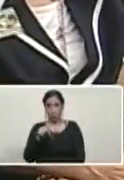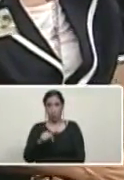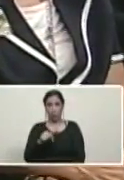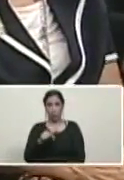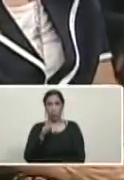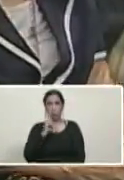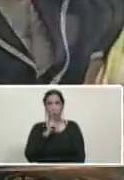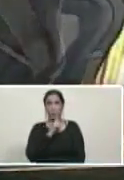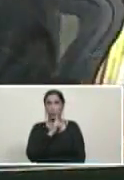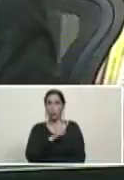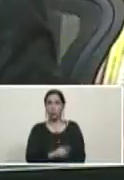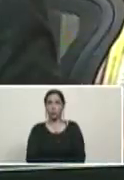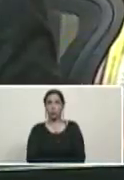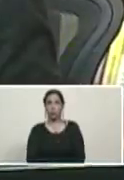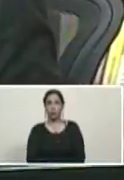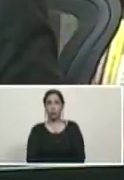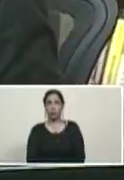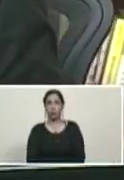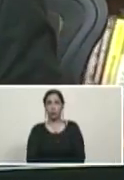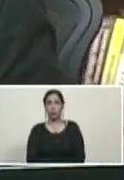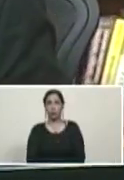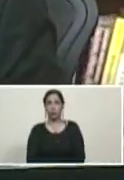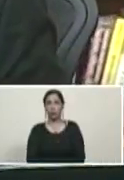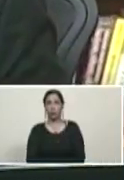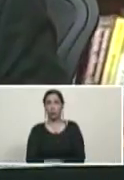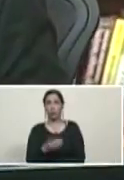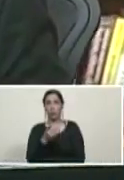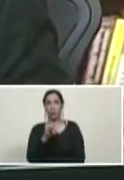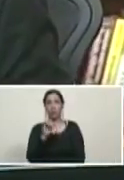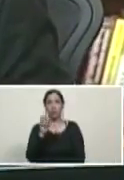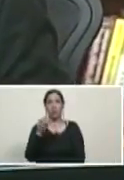llama Dimas Raúl Nicolás.